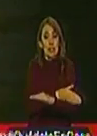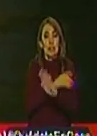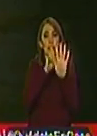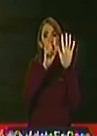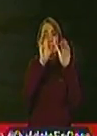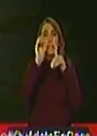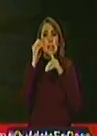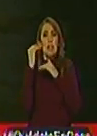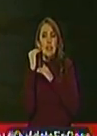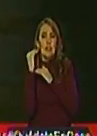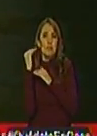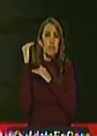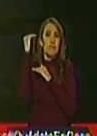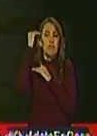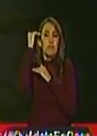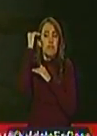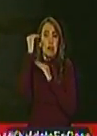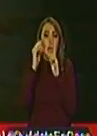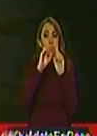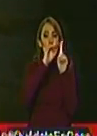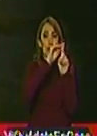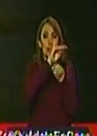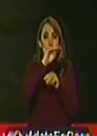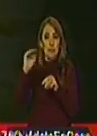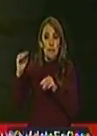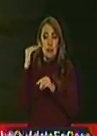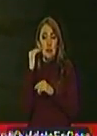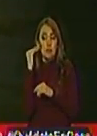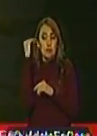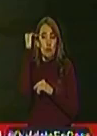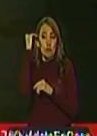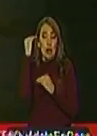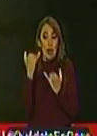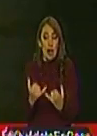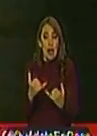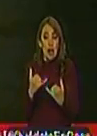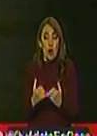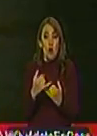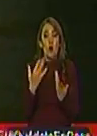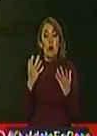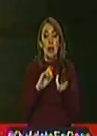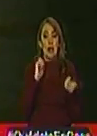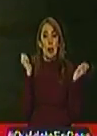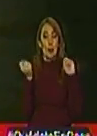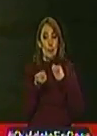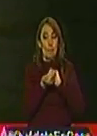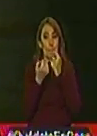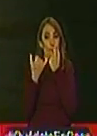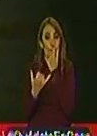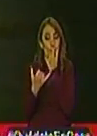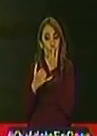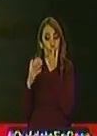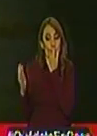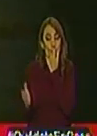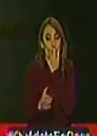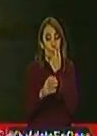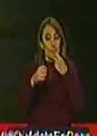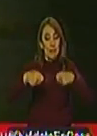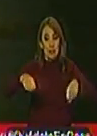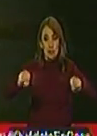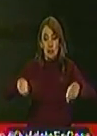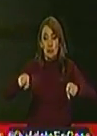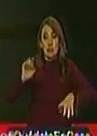decibeles. En vías arteriales, en vías en las que todavía están circulando vehículos que dispongan de salvoconductos o motocicletas o esas cosas,